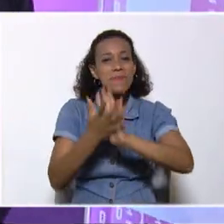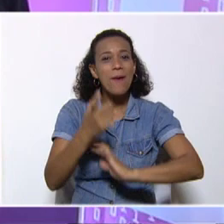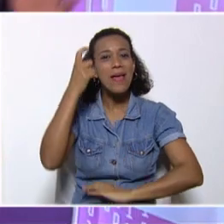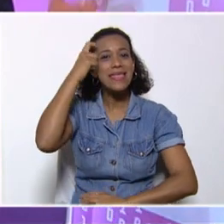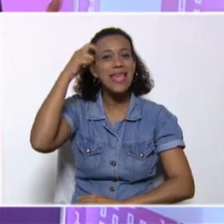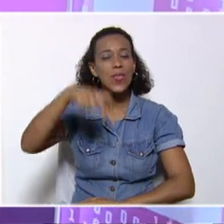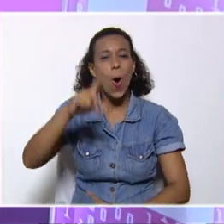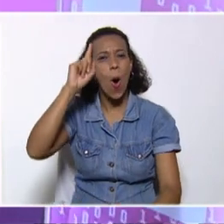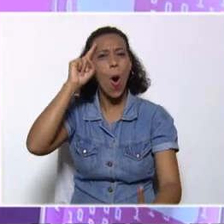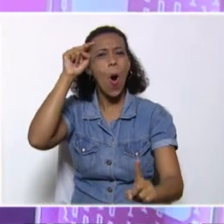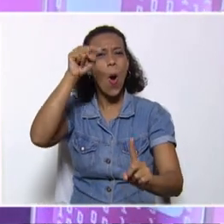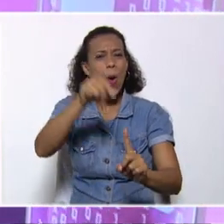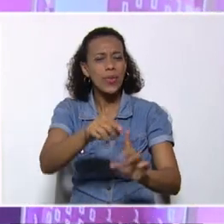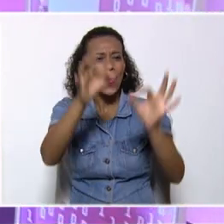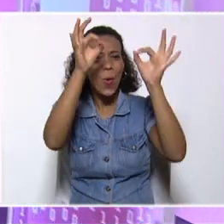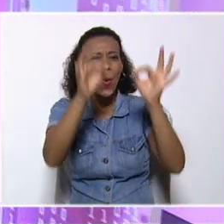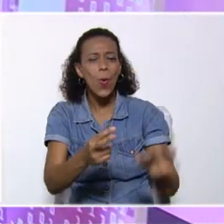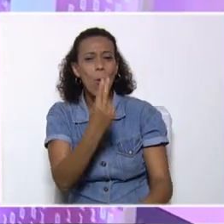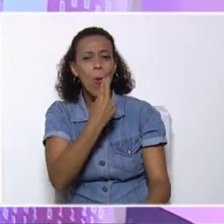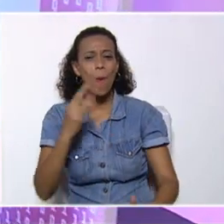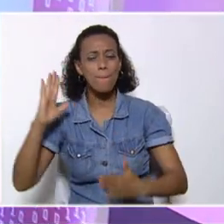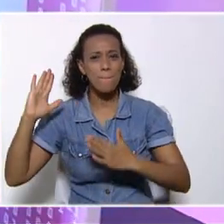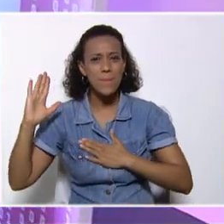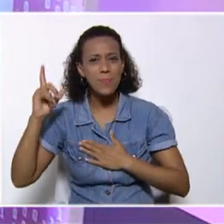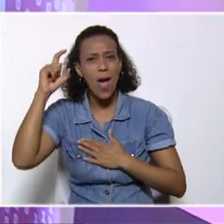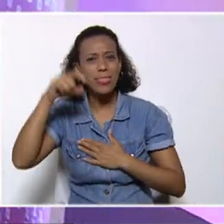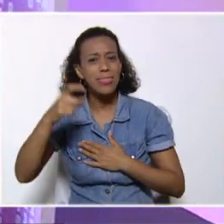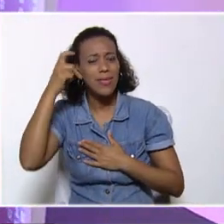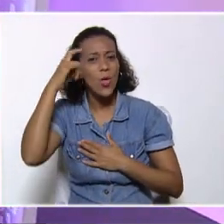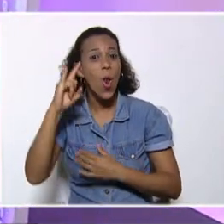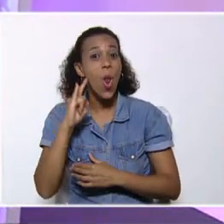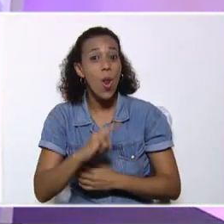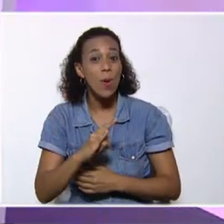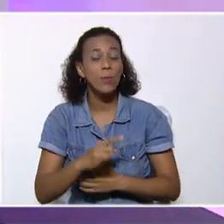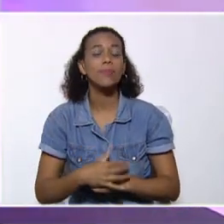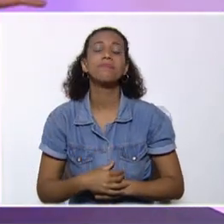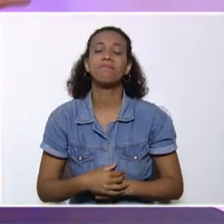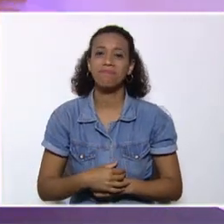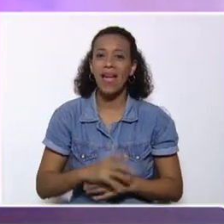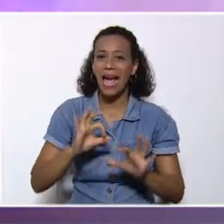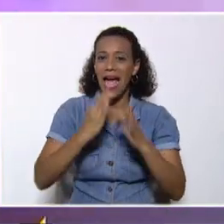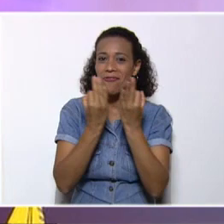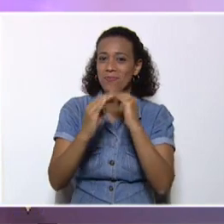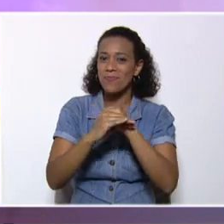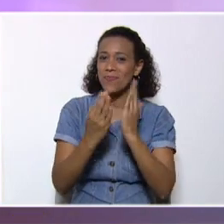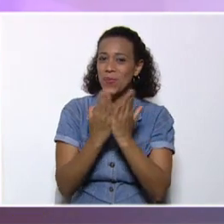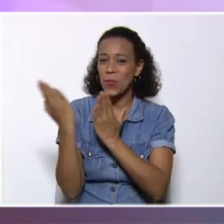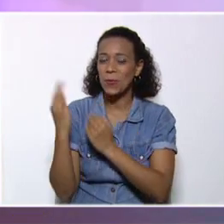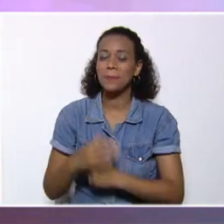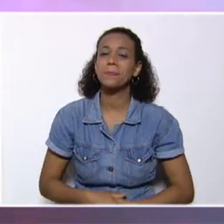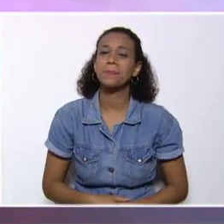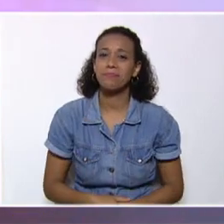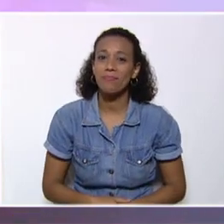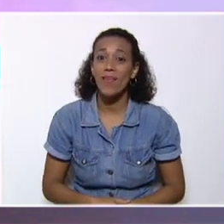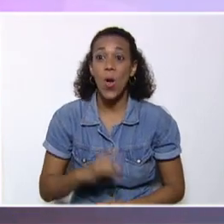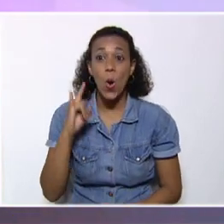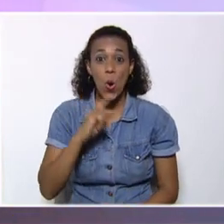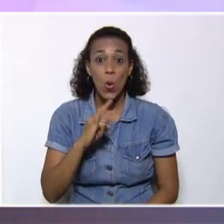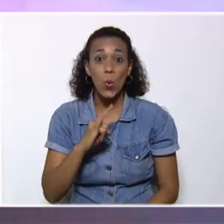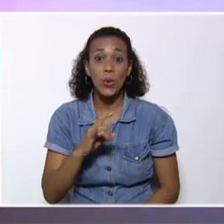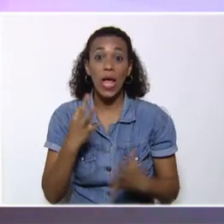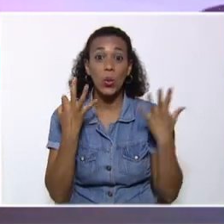cumplidos los objetivos académicos que nos planteamos el día de hoy acá en Cada Familia, Una Escuela. Un